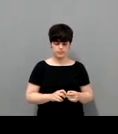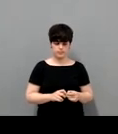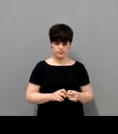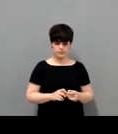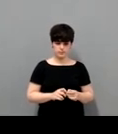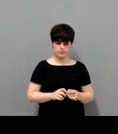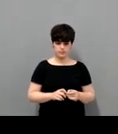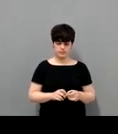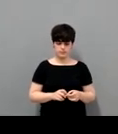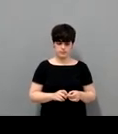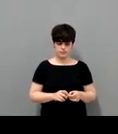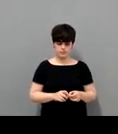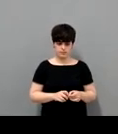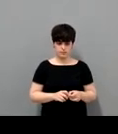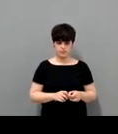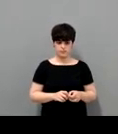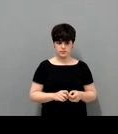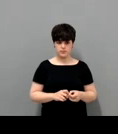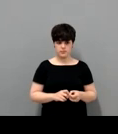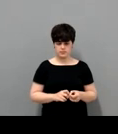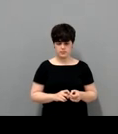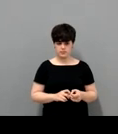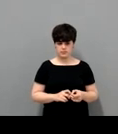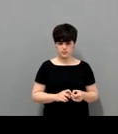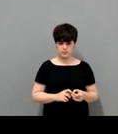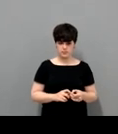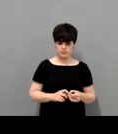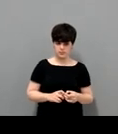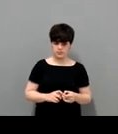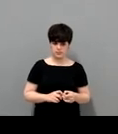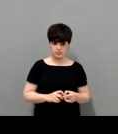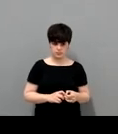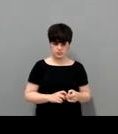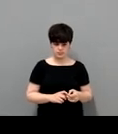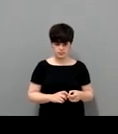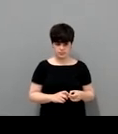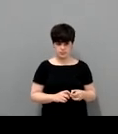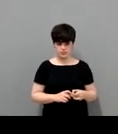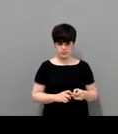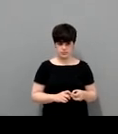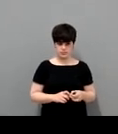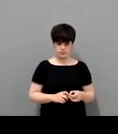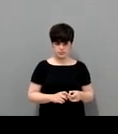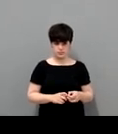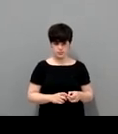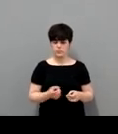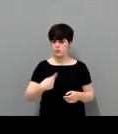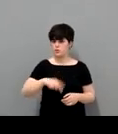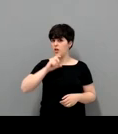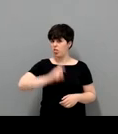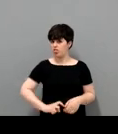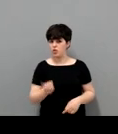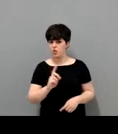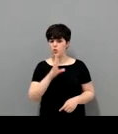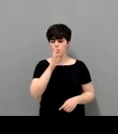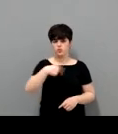Pero no me he quedado para eso estamos aquí, ¿no? Pero no os vengáis abajo, para eso